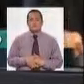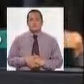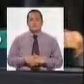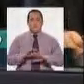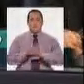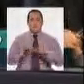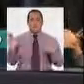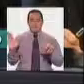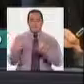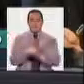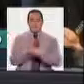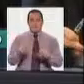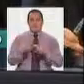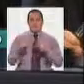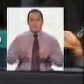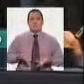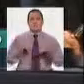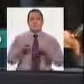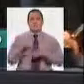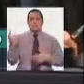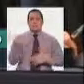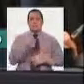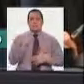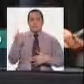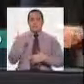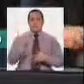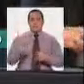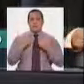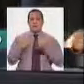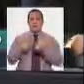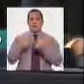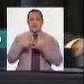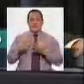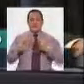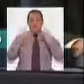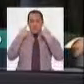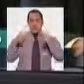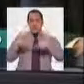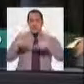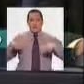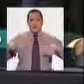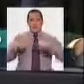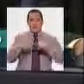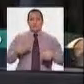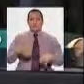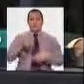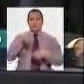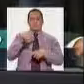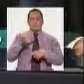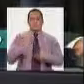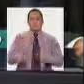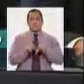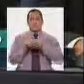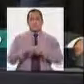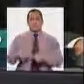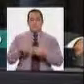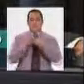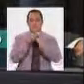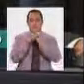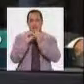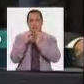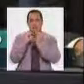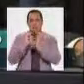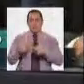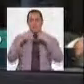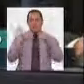Basta ya de emplear públicamente audios manipulados, editados